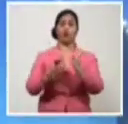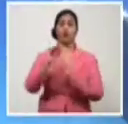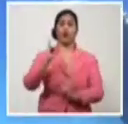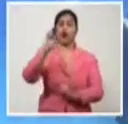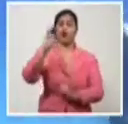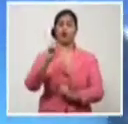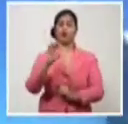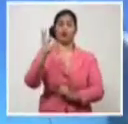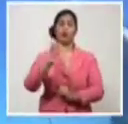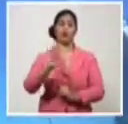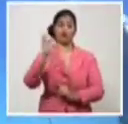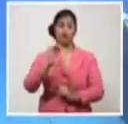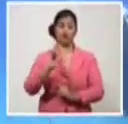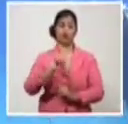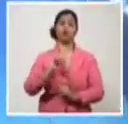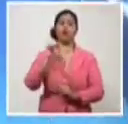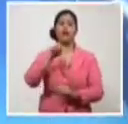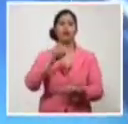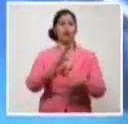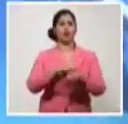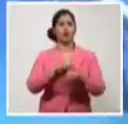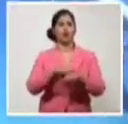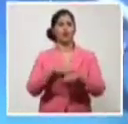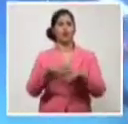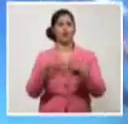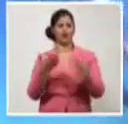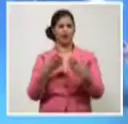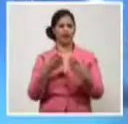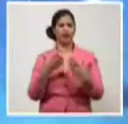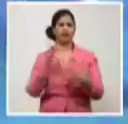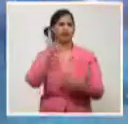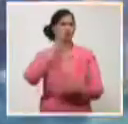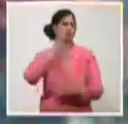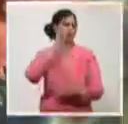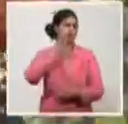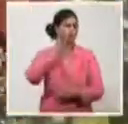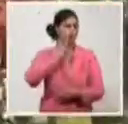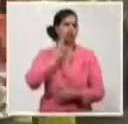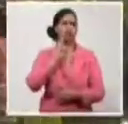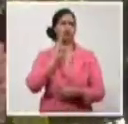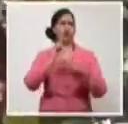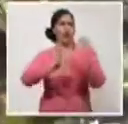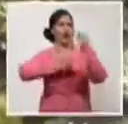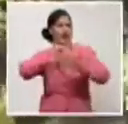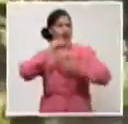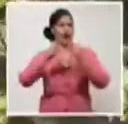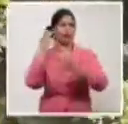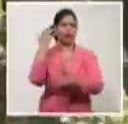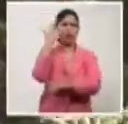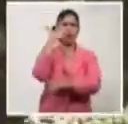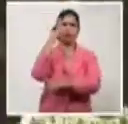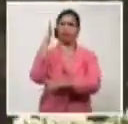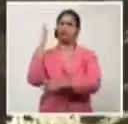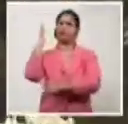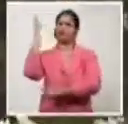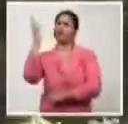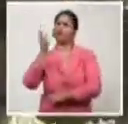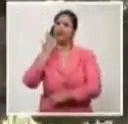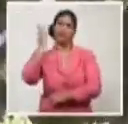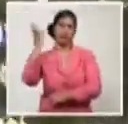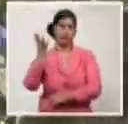de calentamiento provocado por el cambio climático. Pero advirtió la directora ejecutiva de la UNESCO,